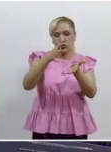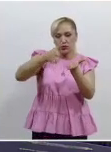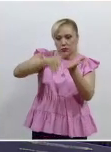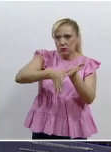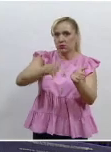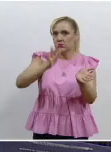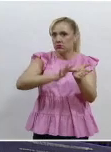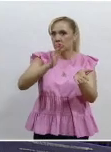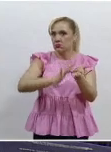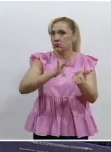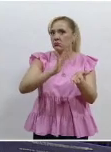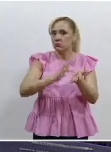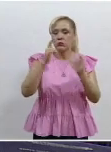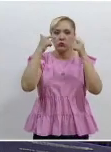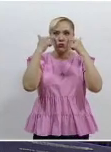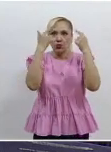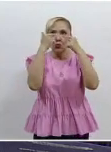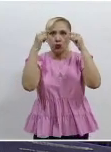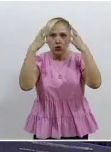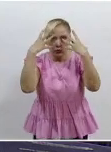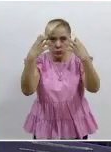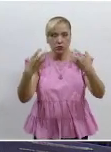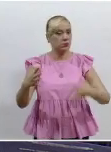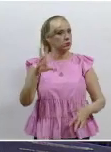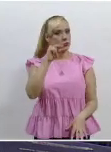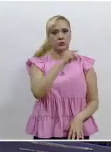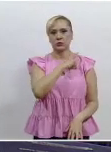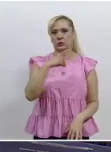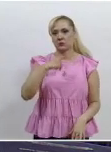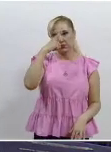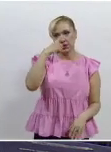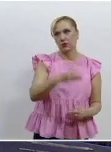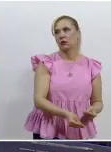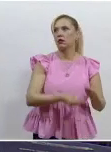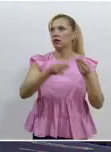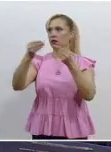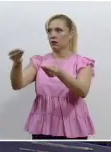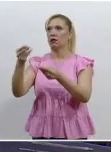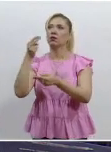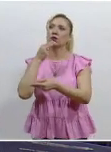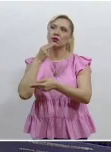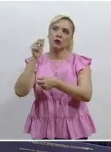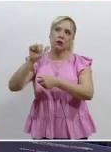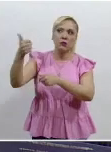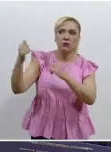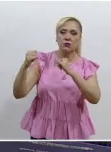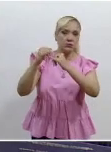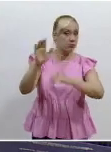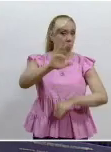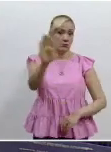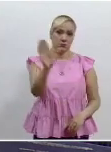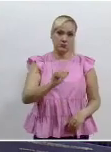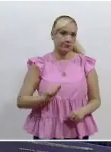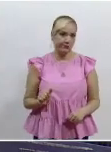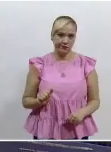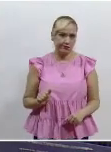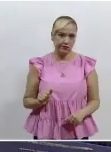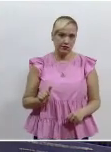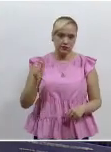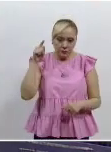ni condicionarse en su uso para la realización de fines legales legítimos, lo cual trastoca el